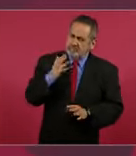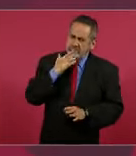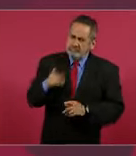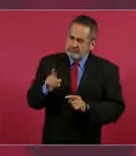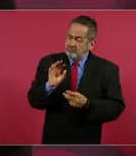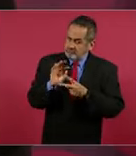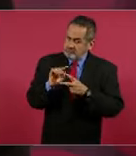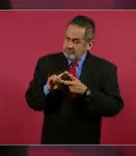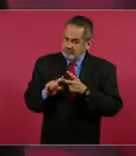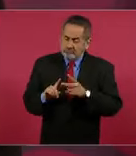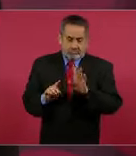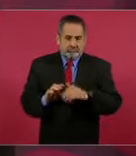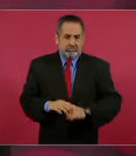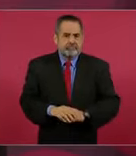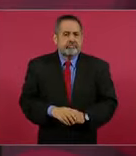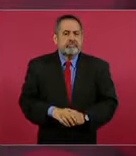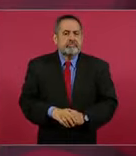pero